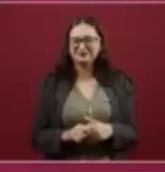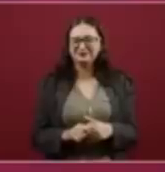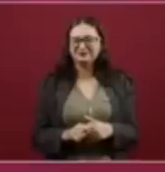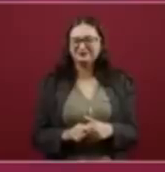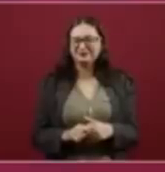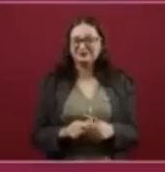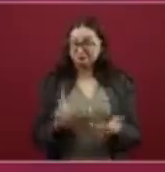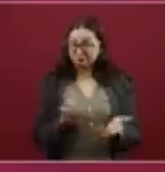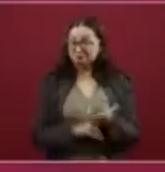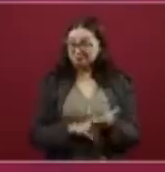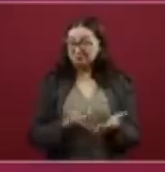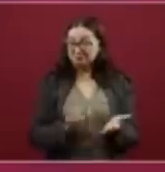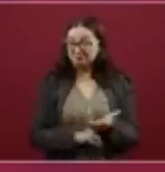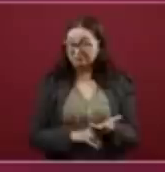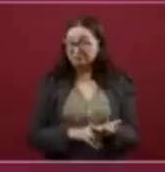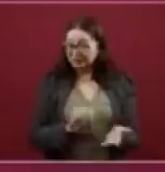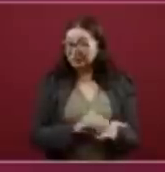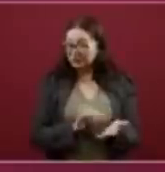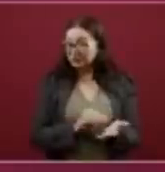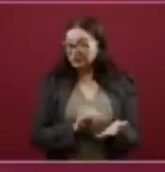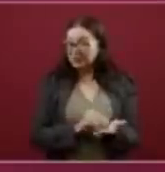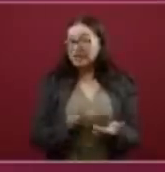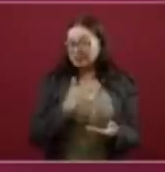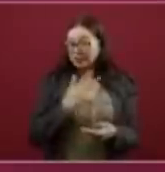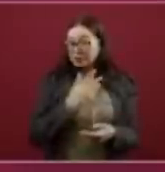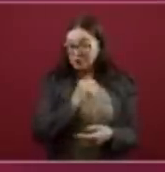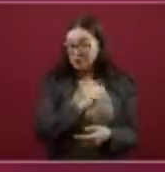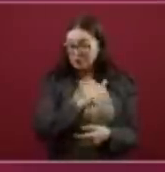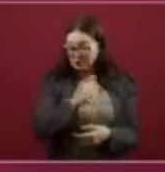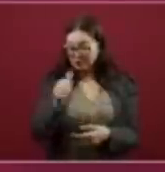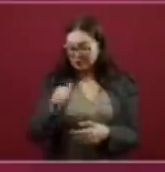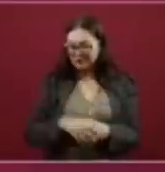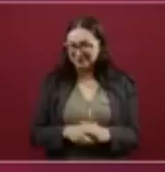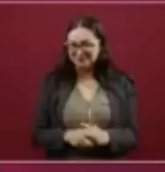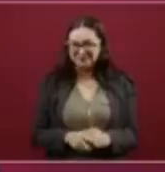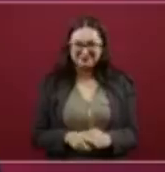Este es válido. Tengo otros.